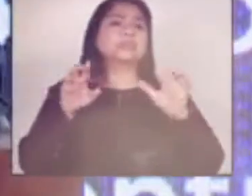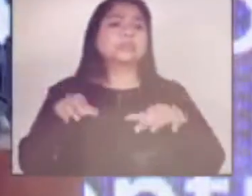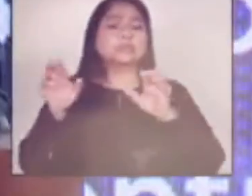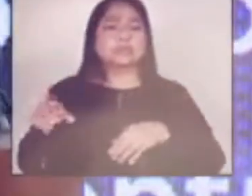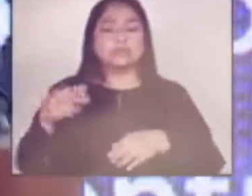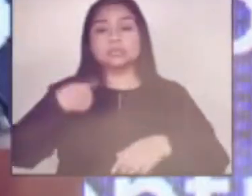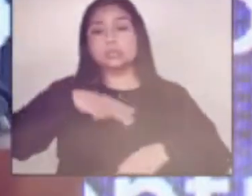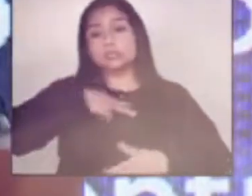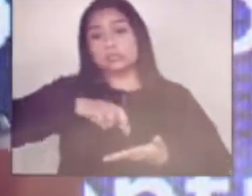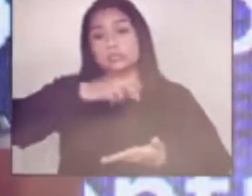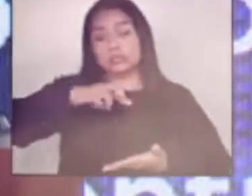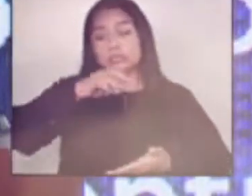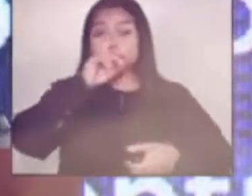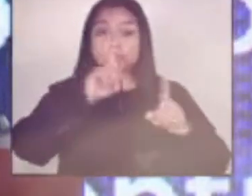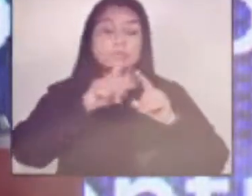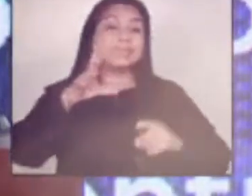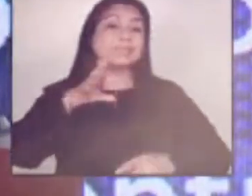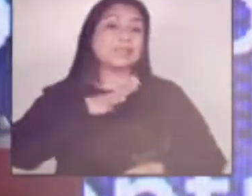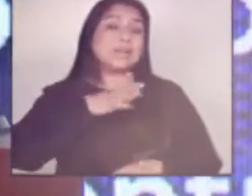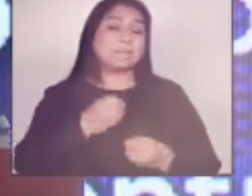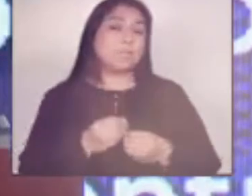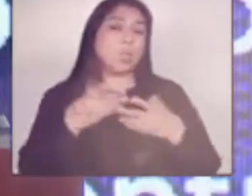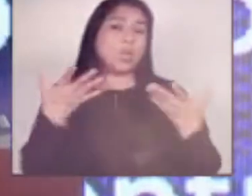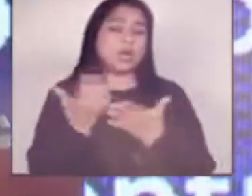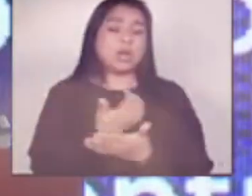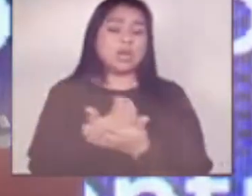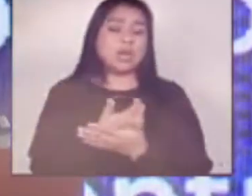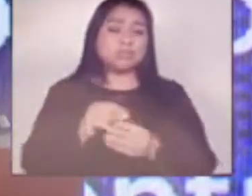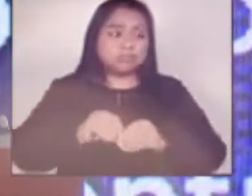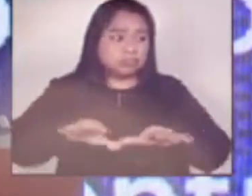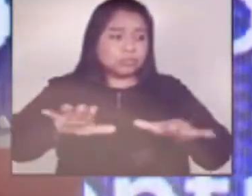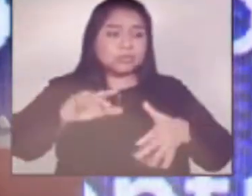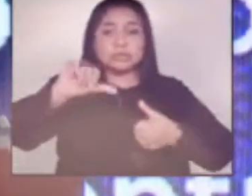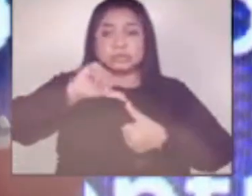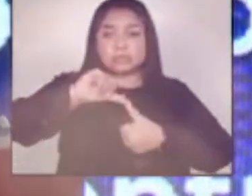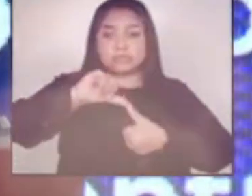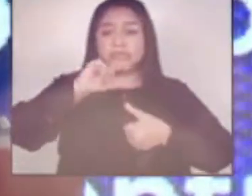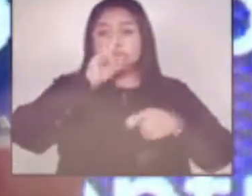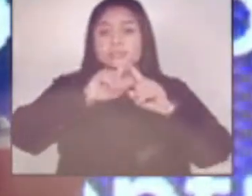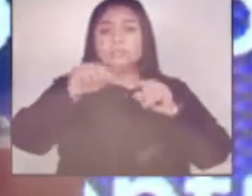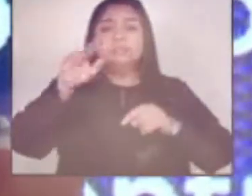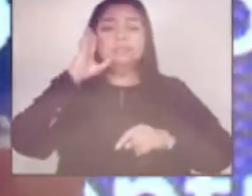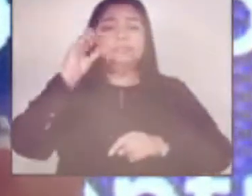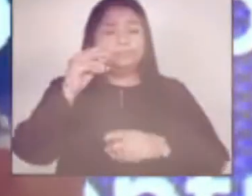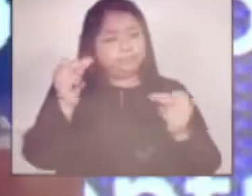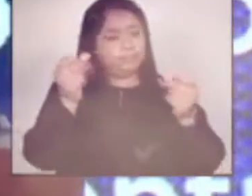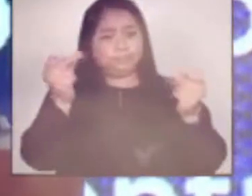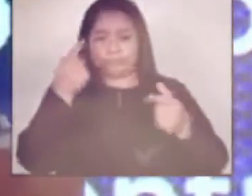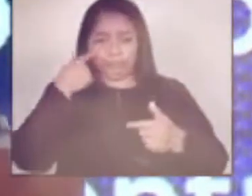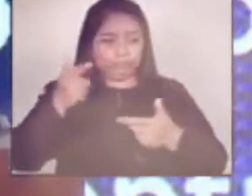países. Además, conlleva una demanda económica hacia el resto de las naciones centroamericanas debido a la agilización del comercio en